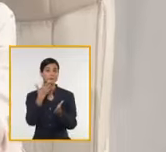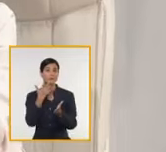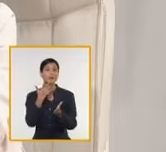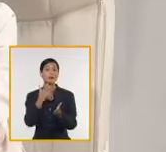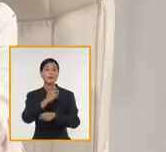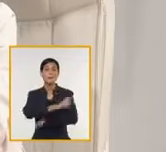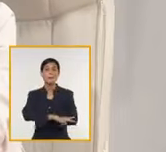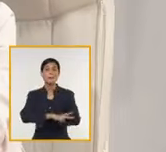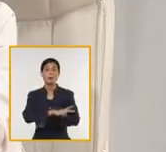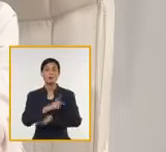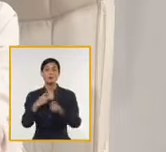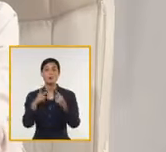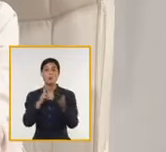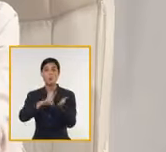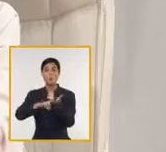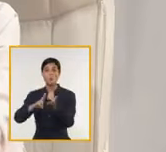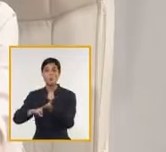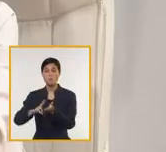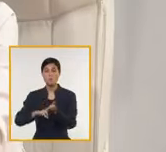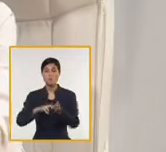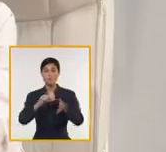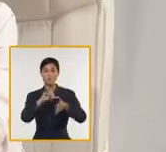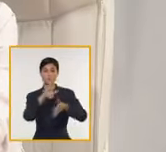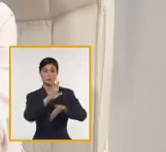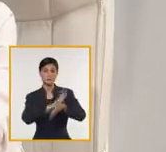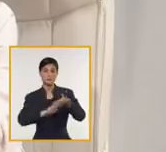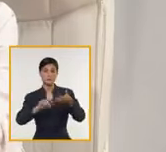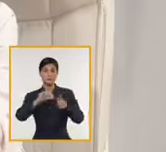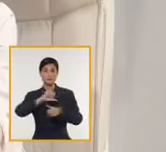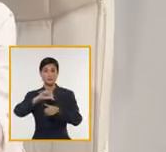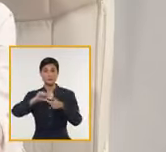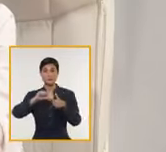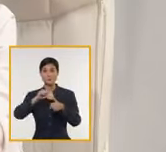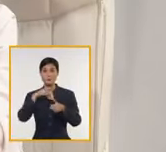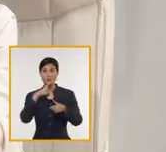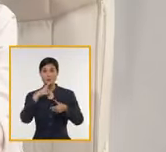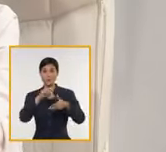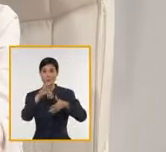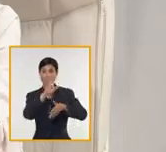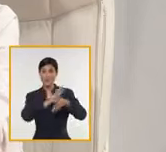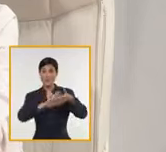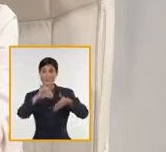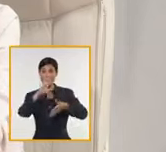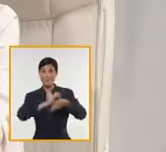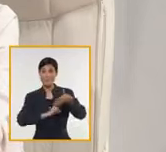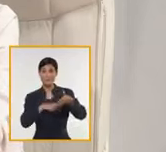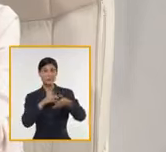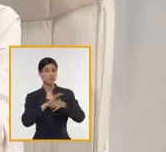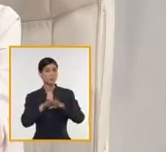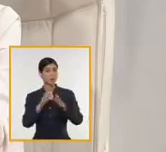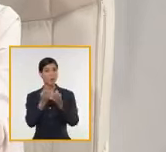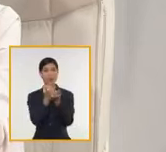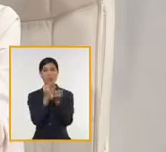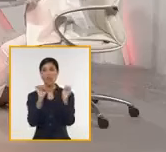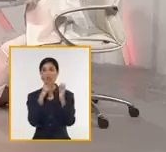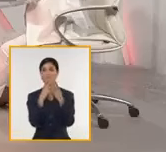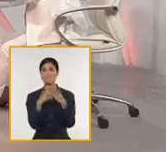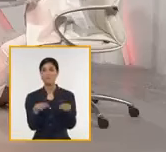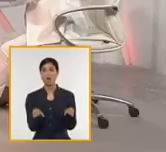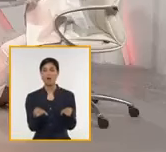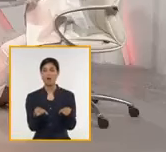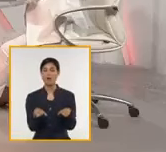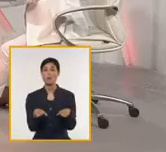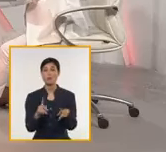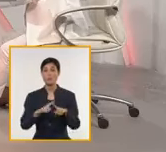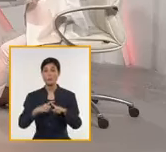de la Comunidad de Estados Latinoamericanos y Caribeños, declarando América Latina y el Caribe como zona libre de paz. Y las reacciones